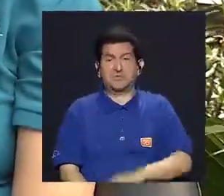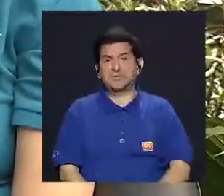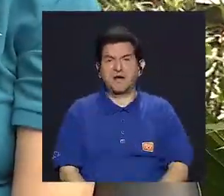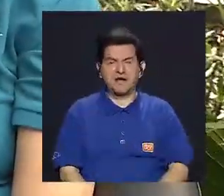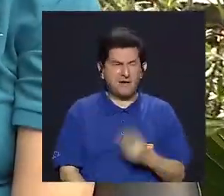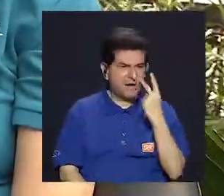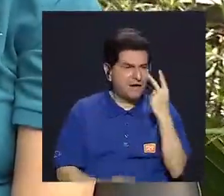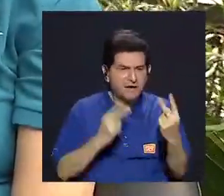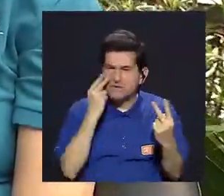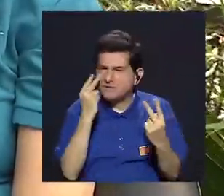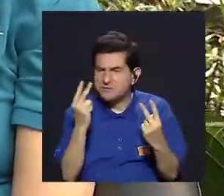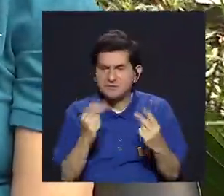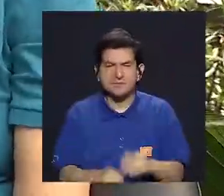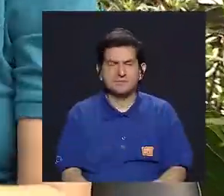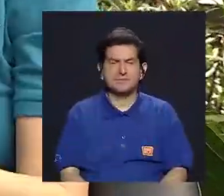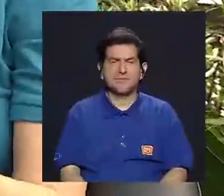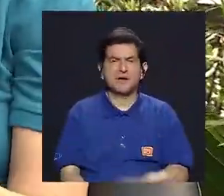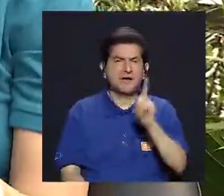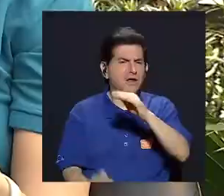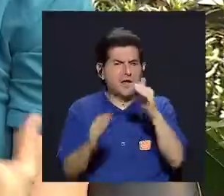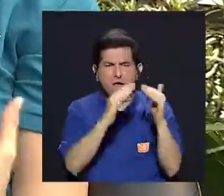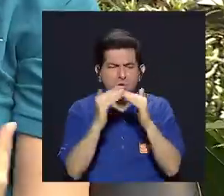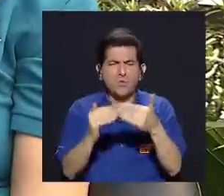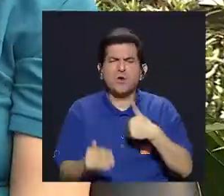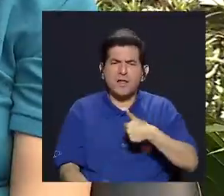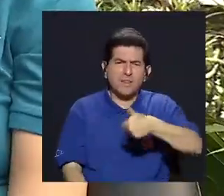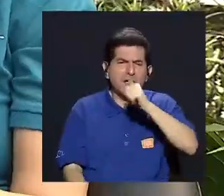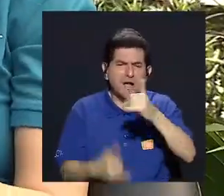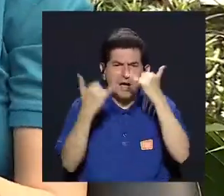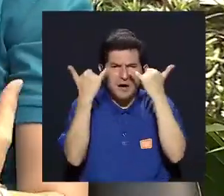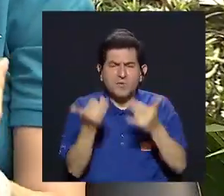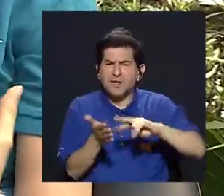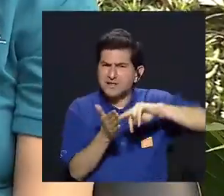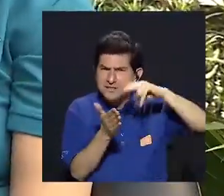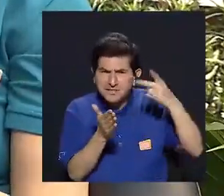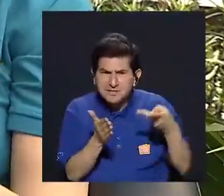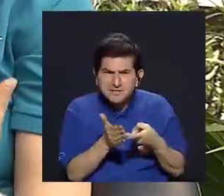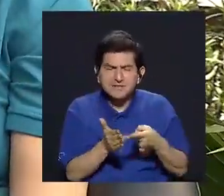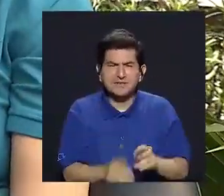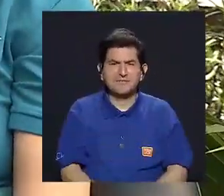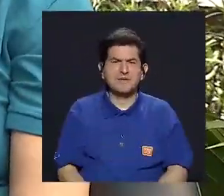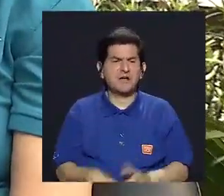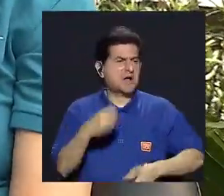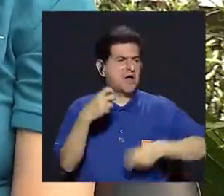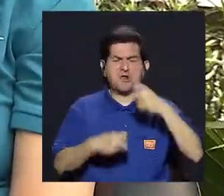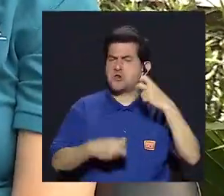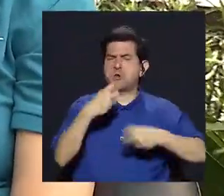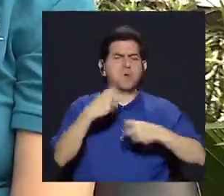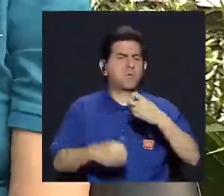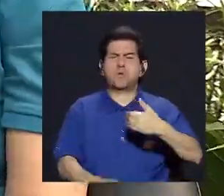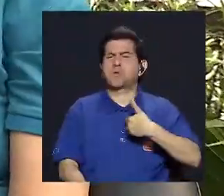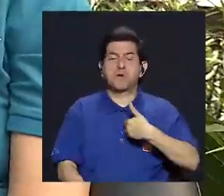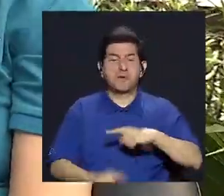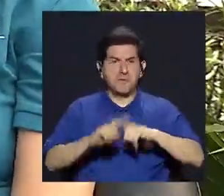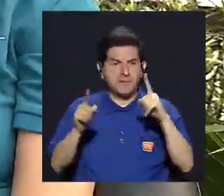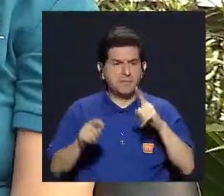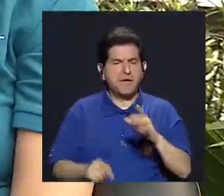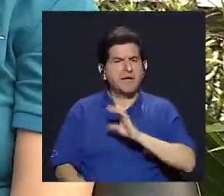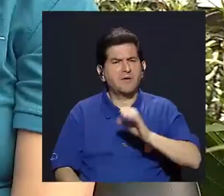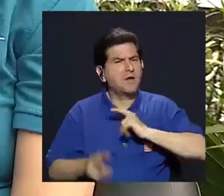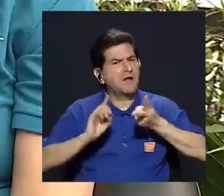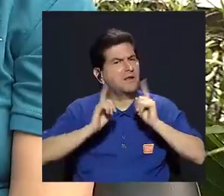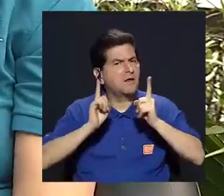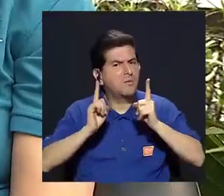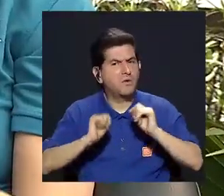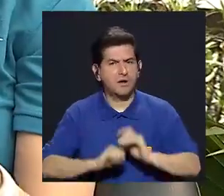que he podido ver el hecho de que una comunidad haya agua ya genera como de que ese no es un problema con ese recurso pero hay que ver qué